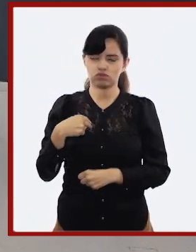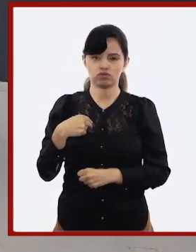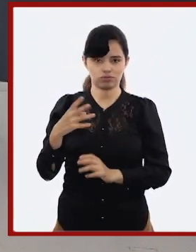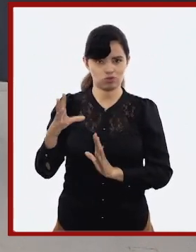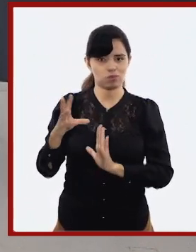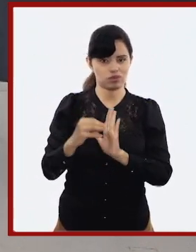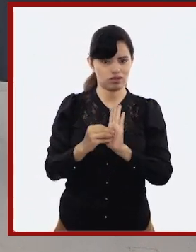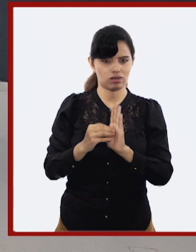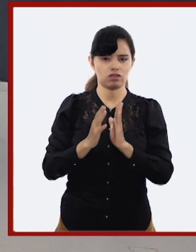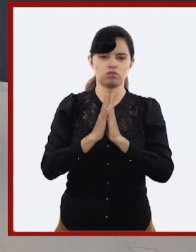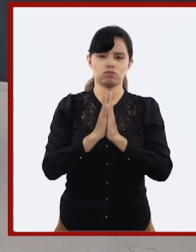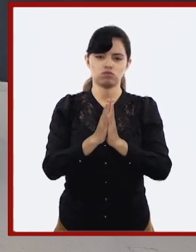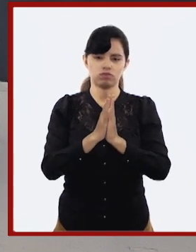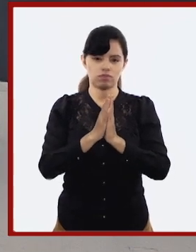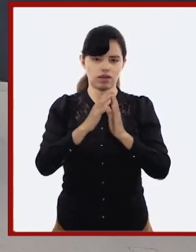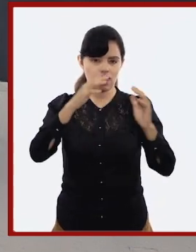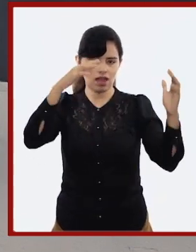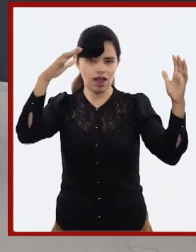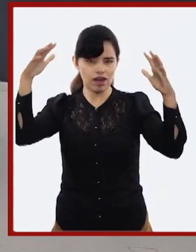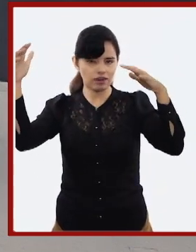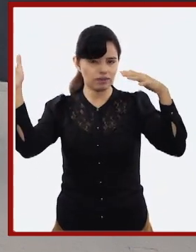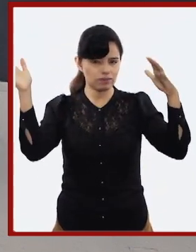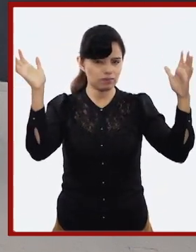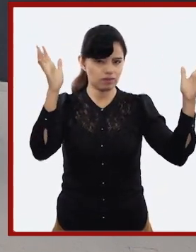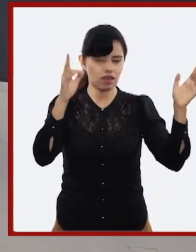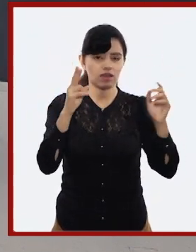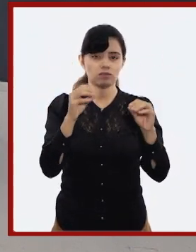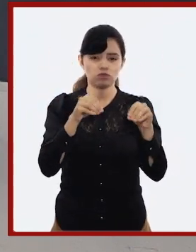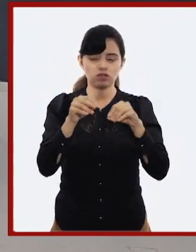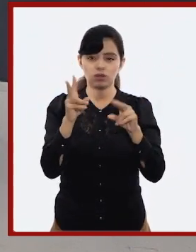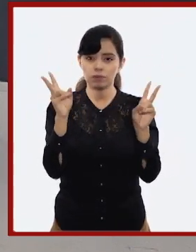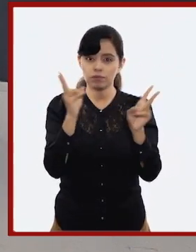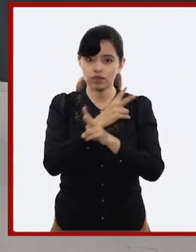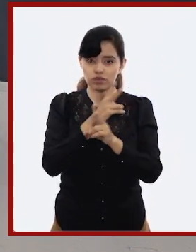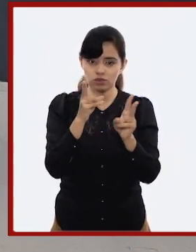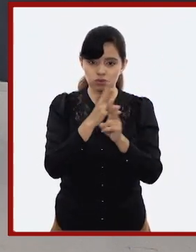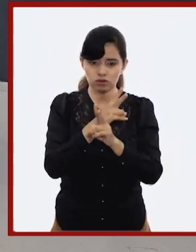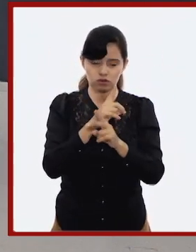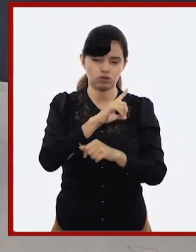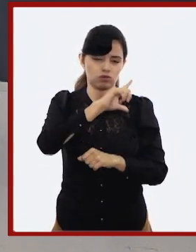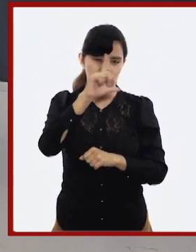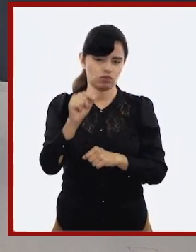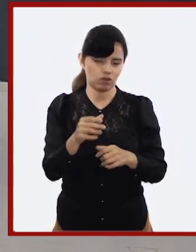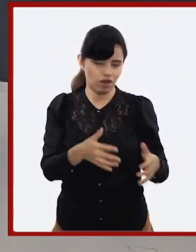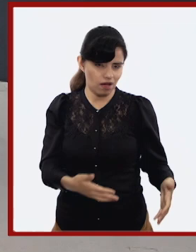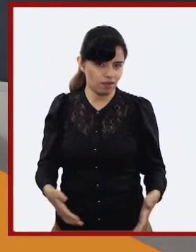a pedir que sean arriba, movimiento del viento arriba, y luego abajo.